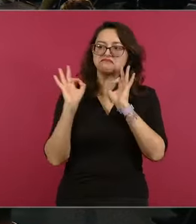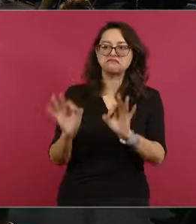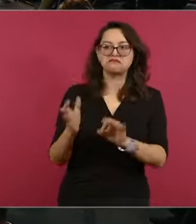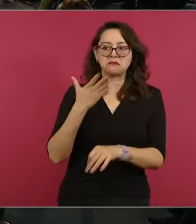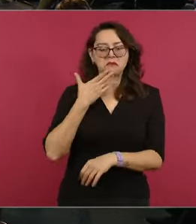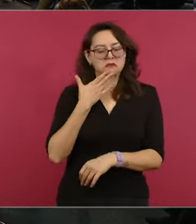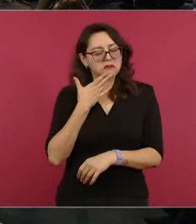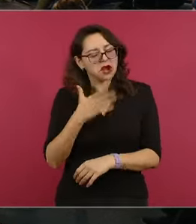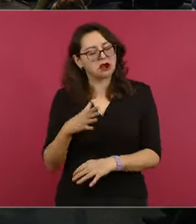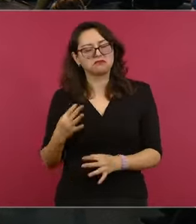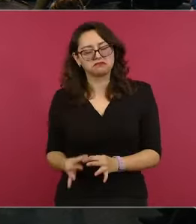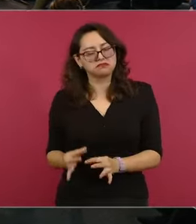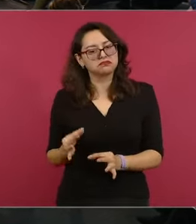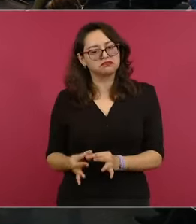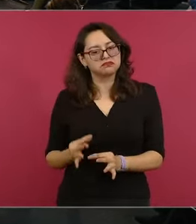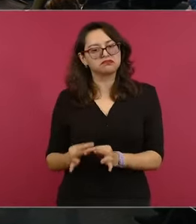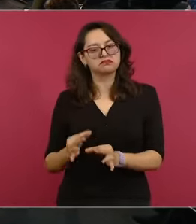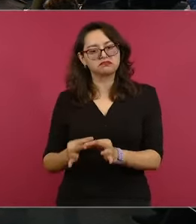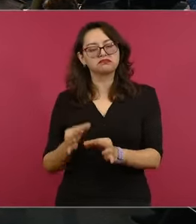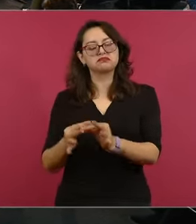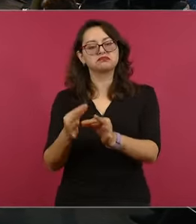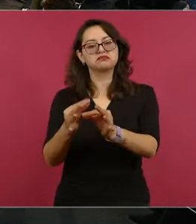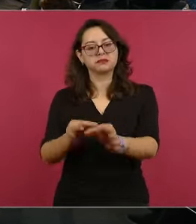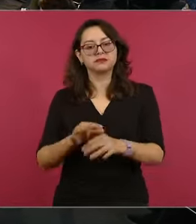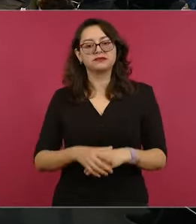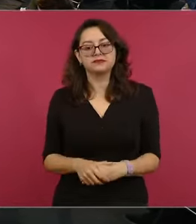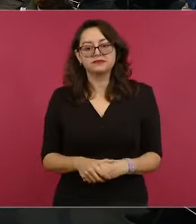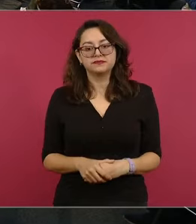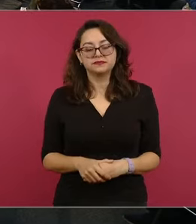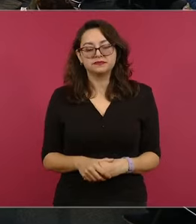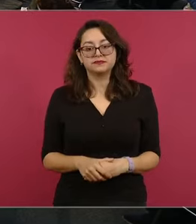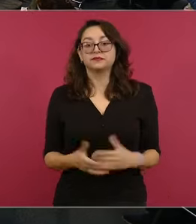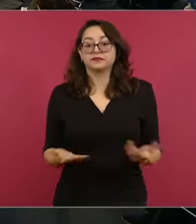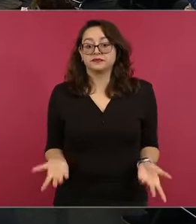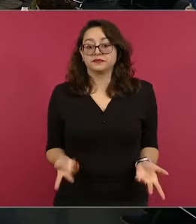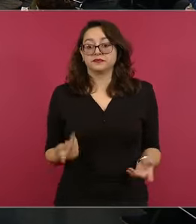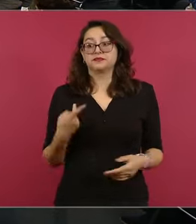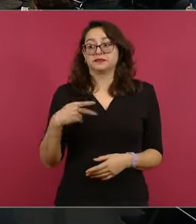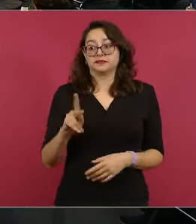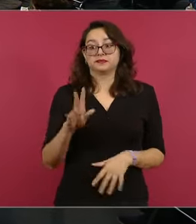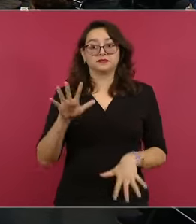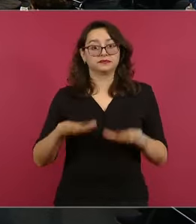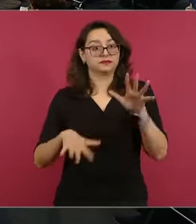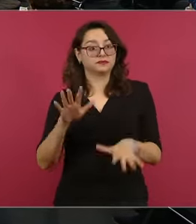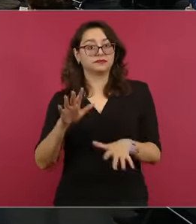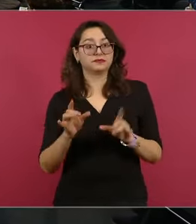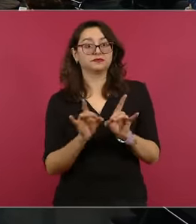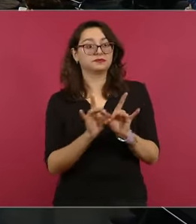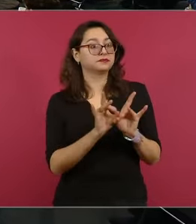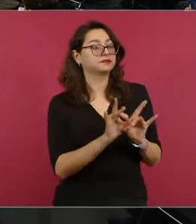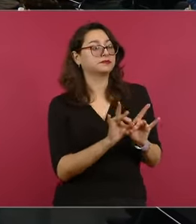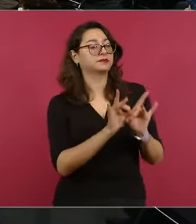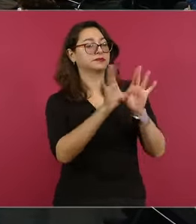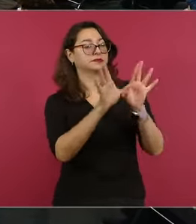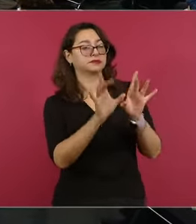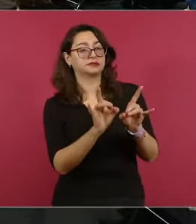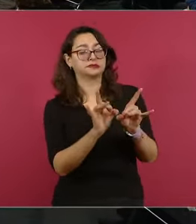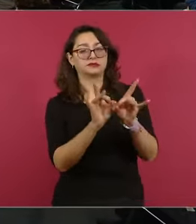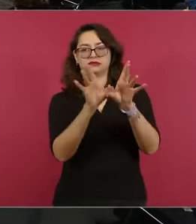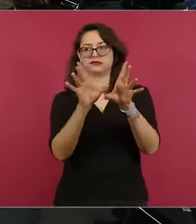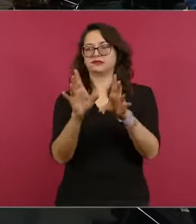pero pues también vemos este tipo de situaciones.